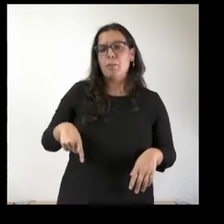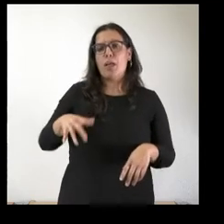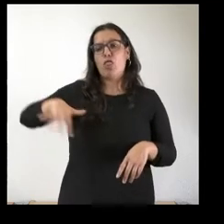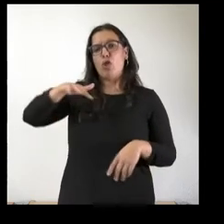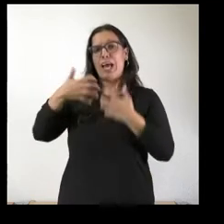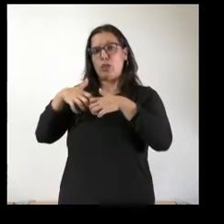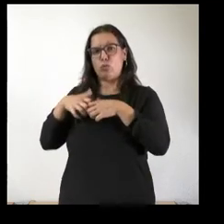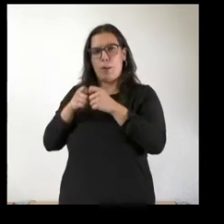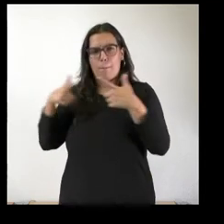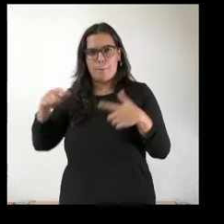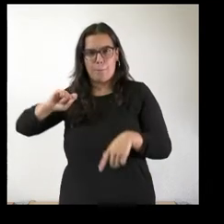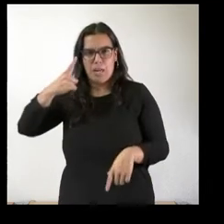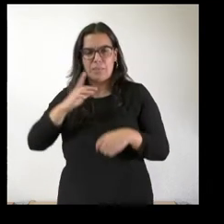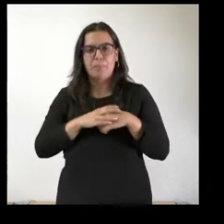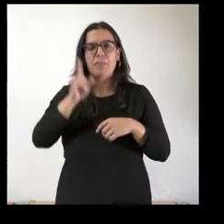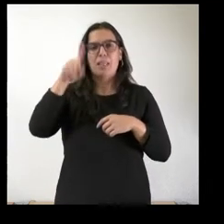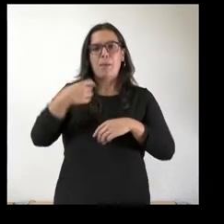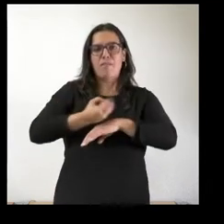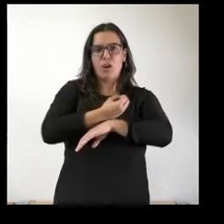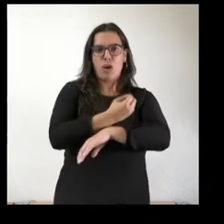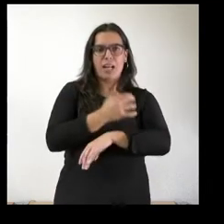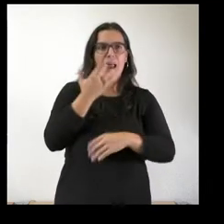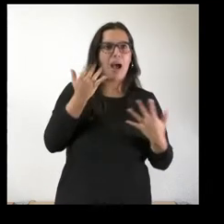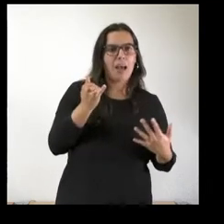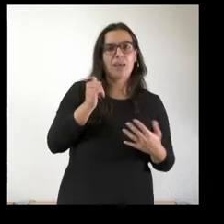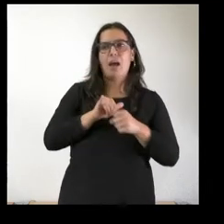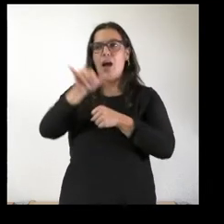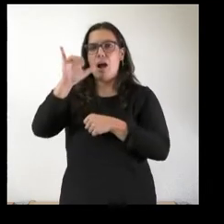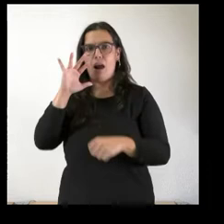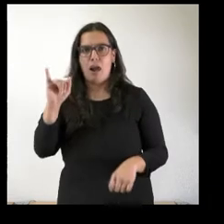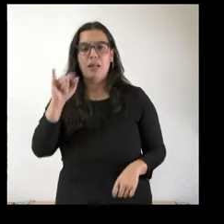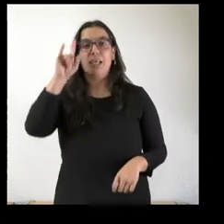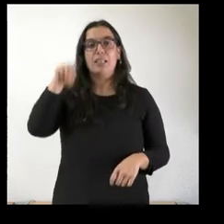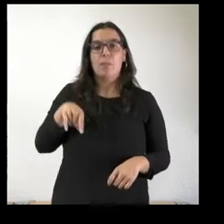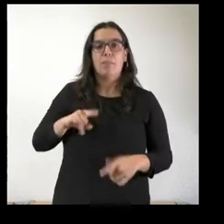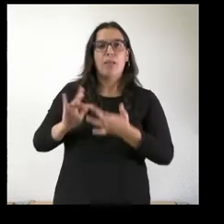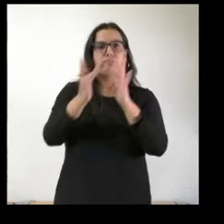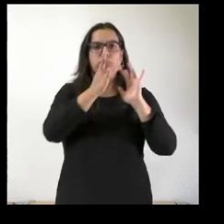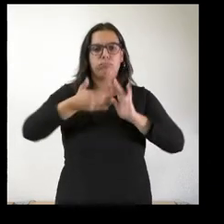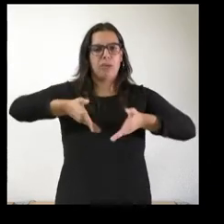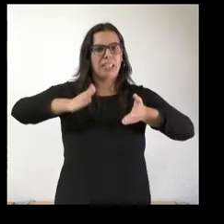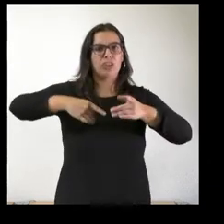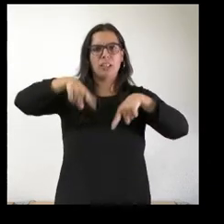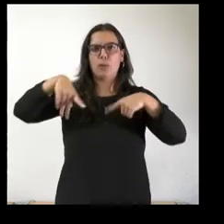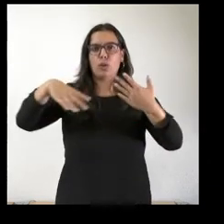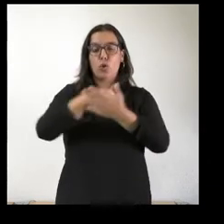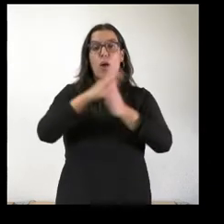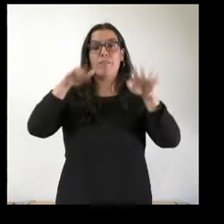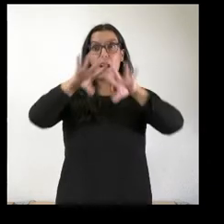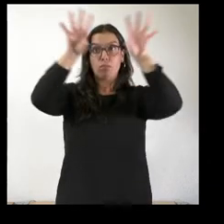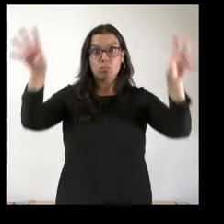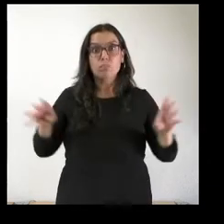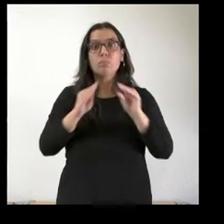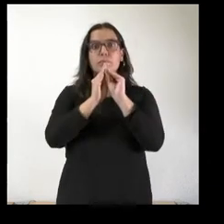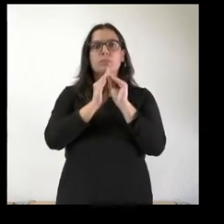industriales, los transportes por ferrocarril y aéreo y también la interconexión de todo nuestro transporte. Y con ello hemos podido